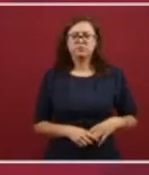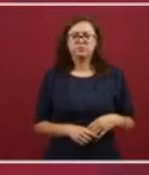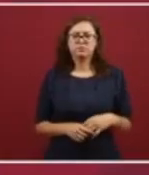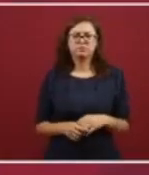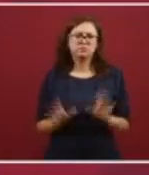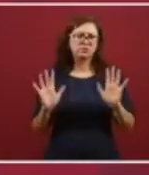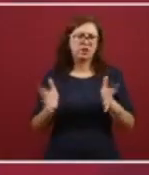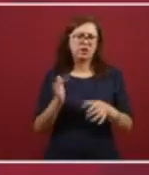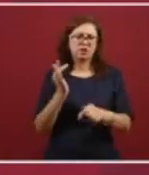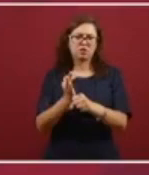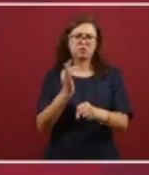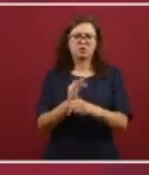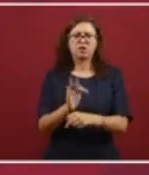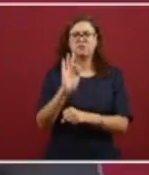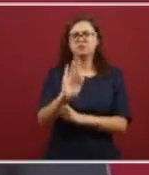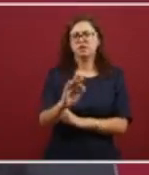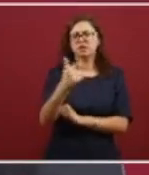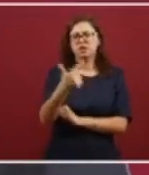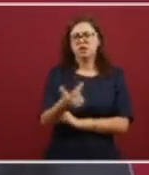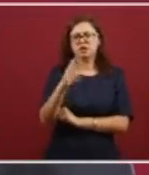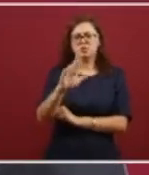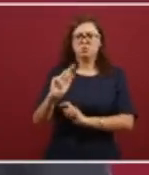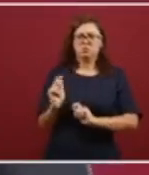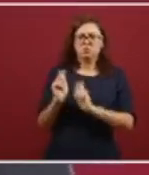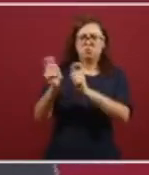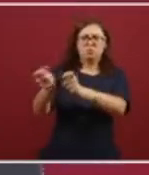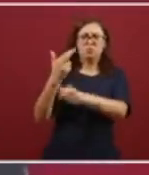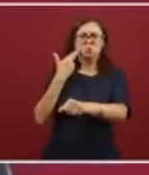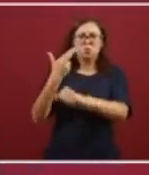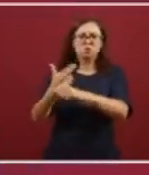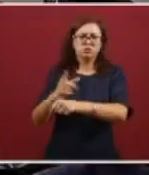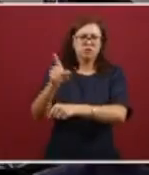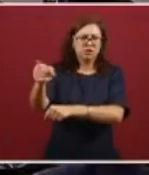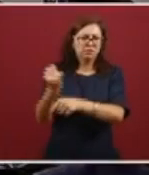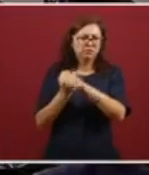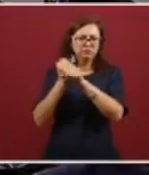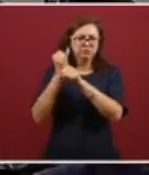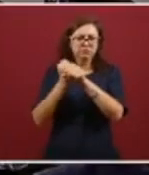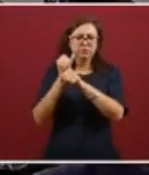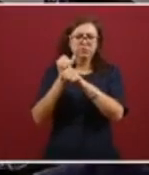siendo atendidas por la Fiscalía General. Eso es lo que puedo decirles.